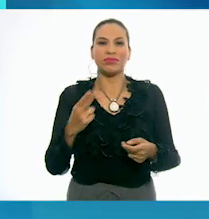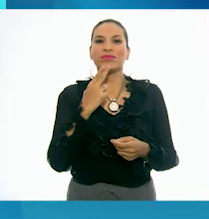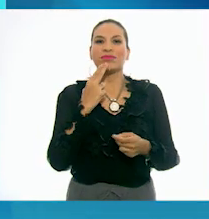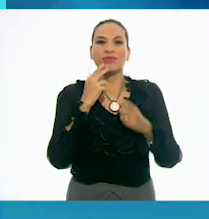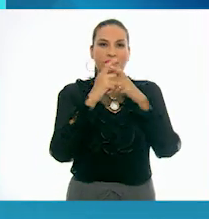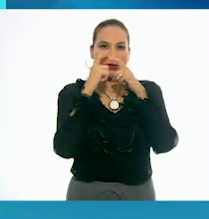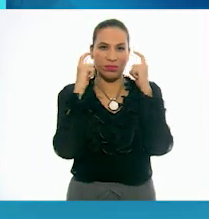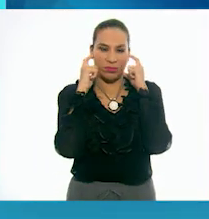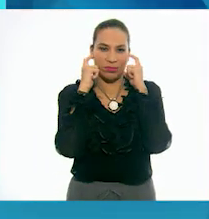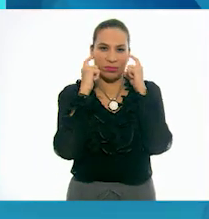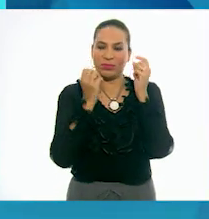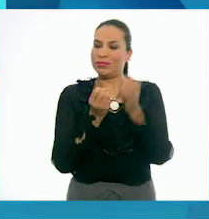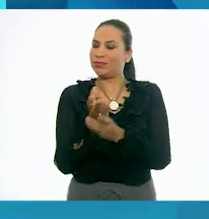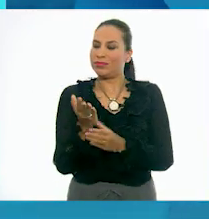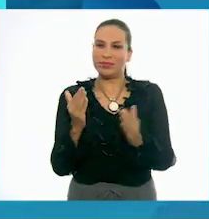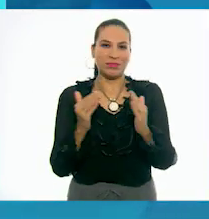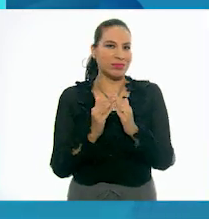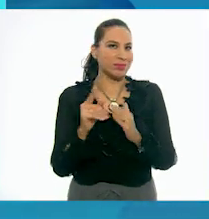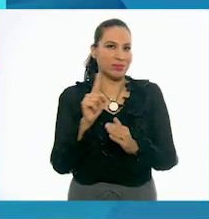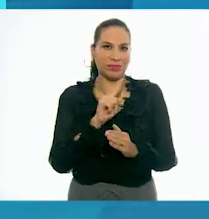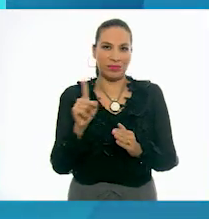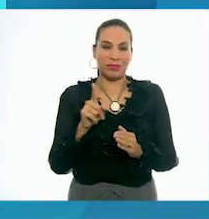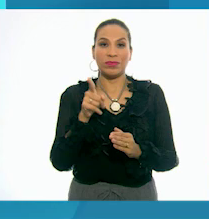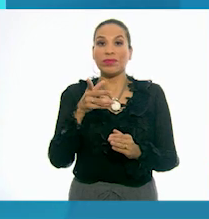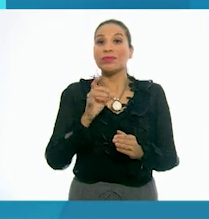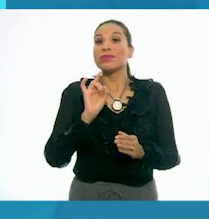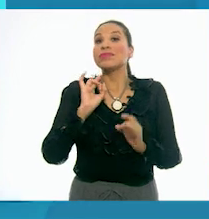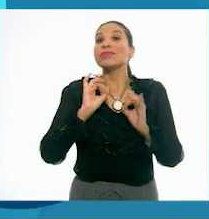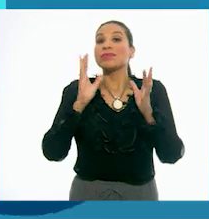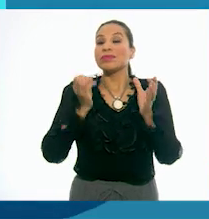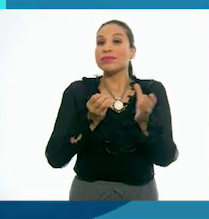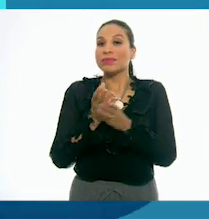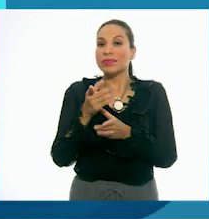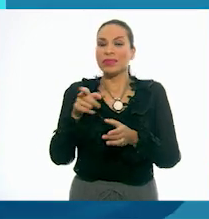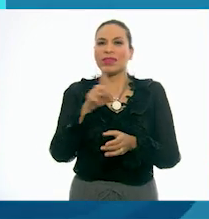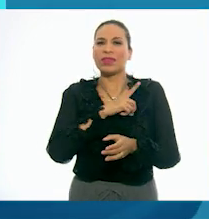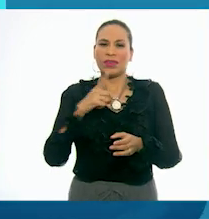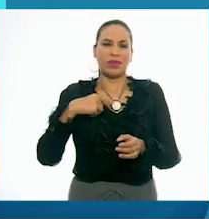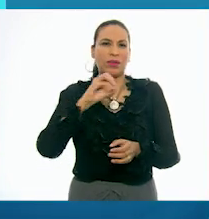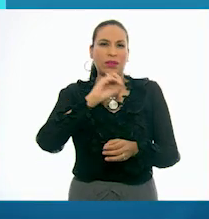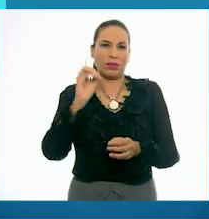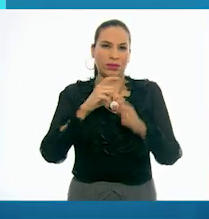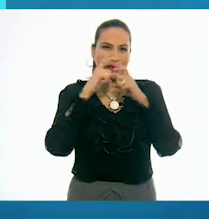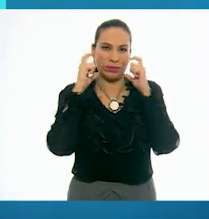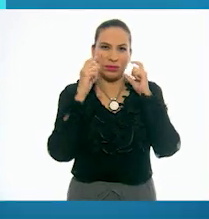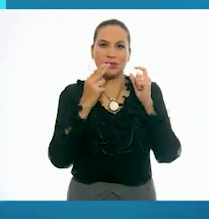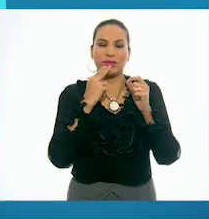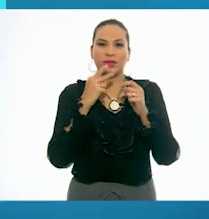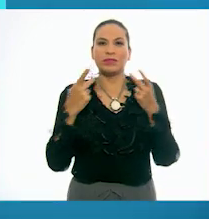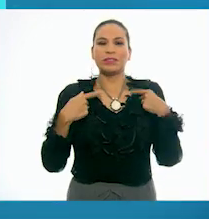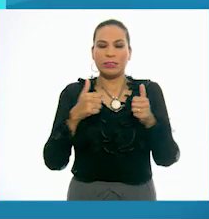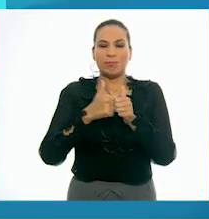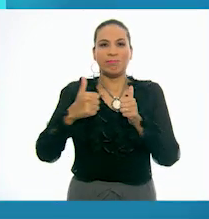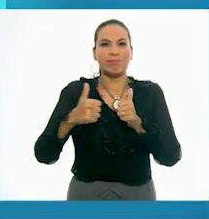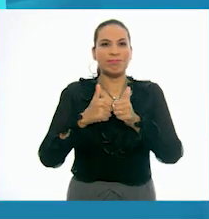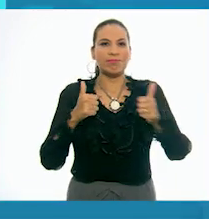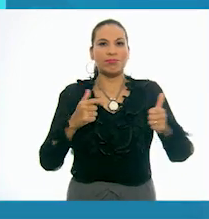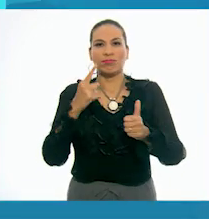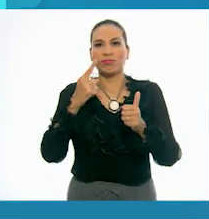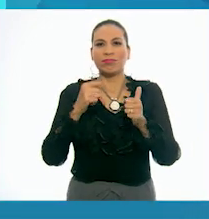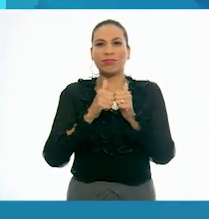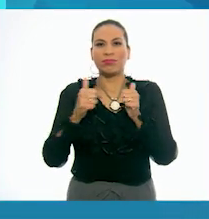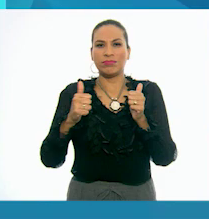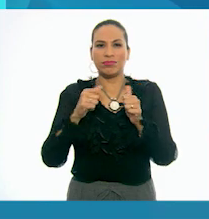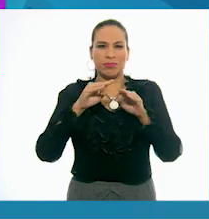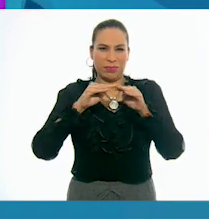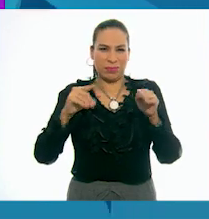Utiliza cubrebocas. No salgas de casa. Si tienes que hacerlo, recuerda que es obligatorio utilizarlo. Mantén una distancia mínima de 1,5